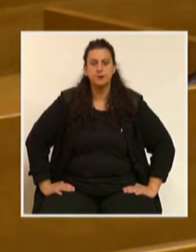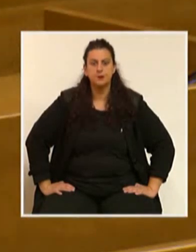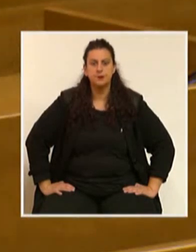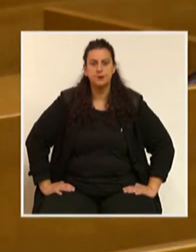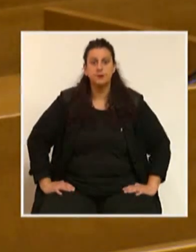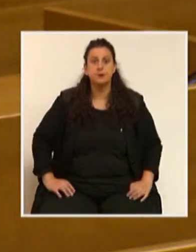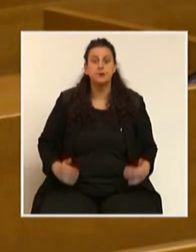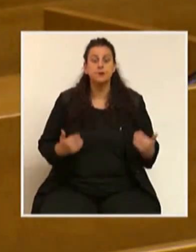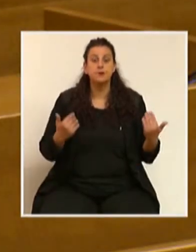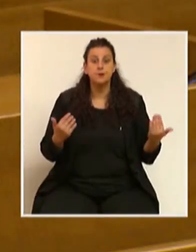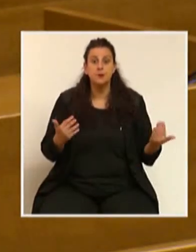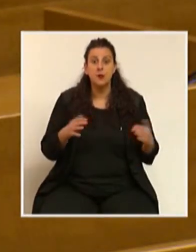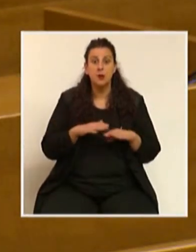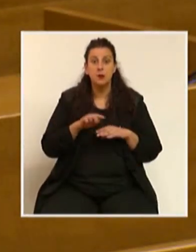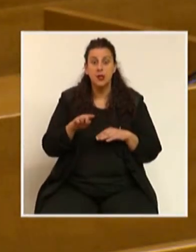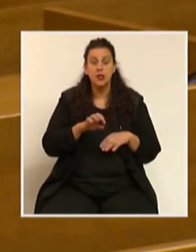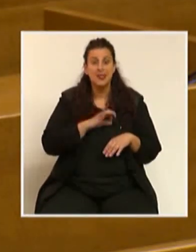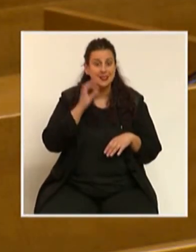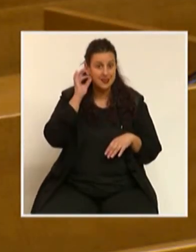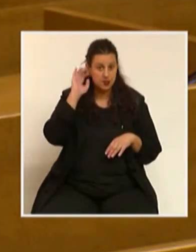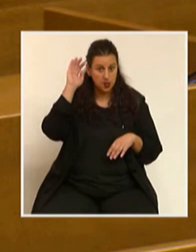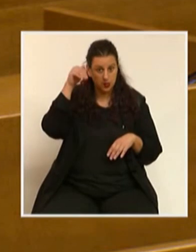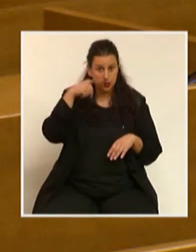Por ello, señora consejera, le pregunto,